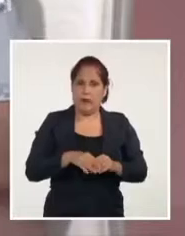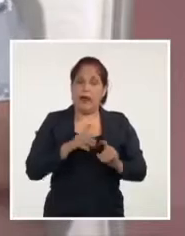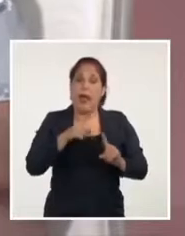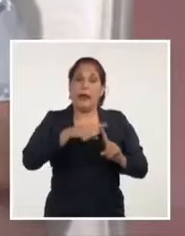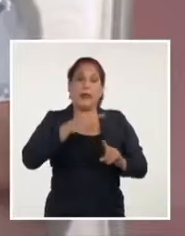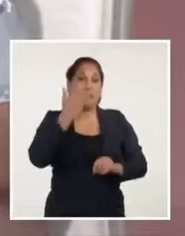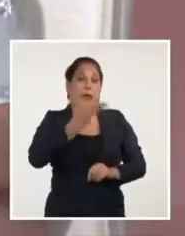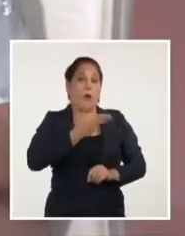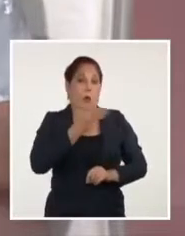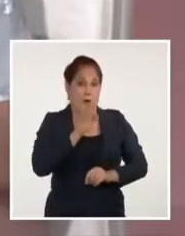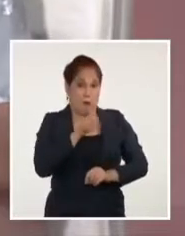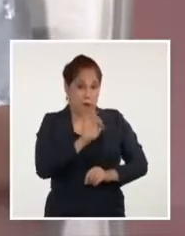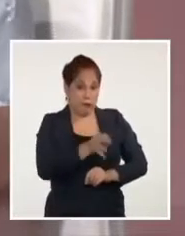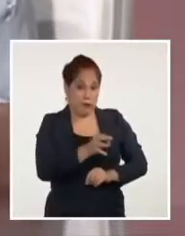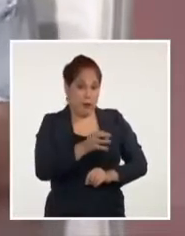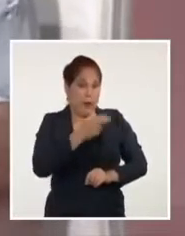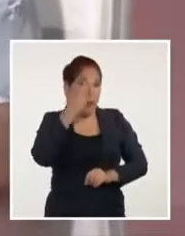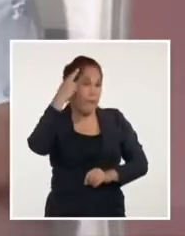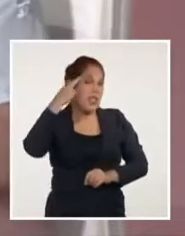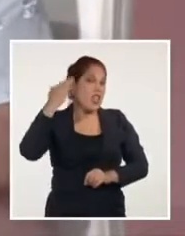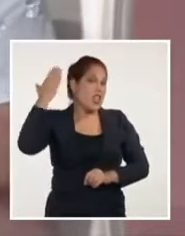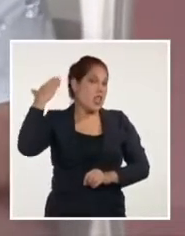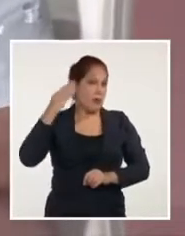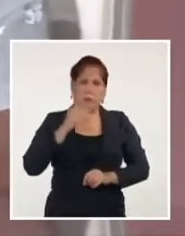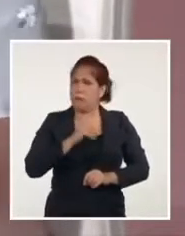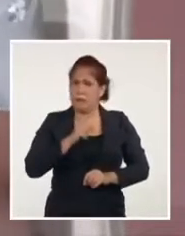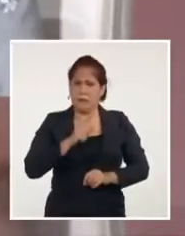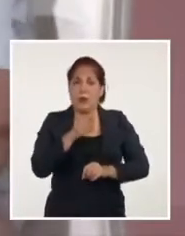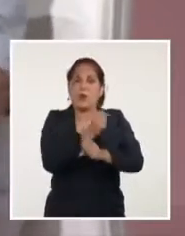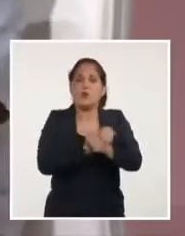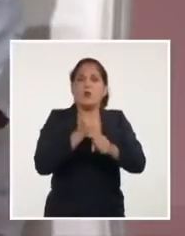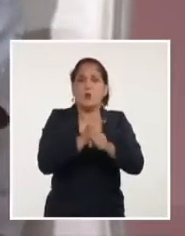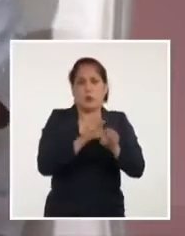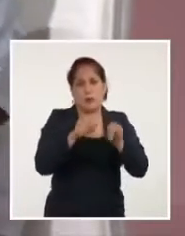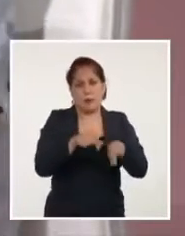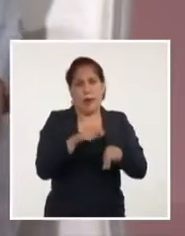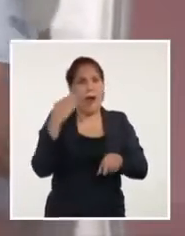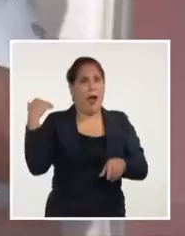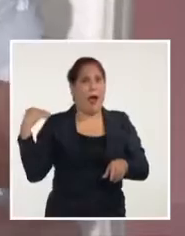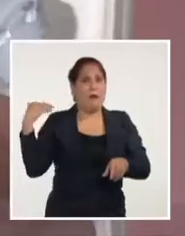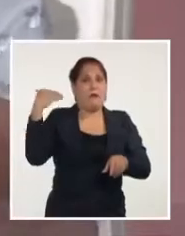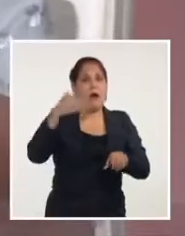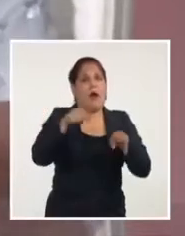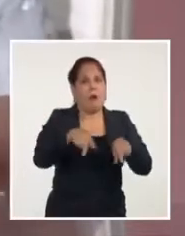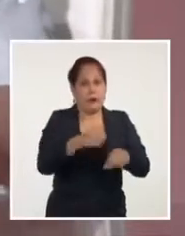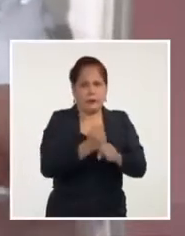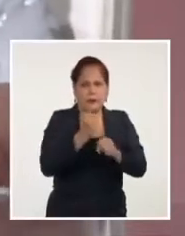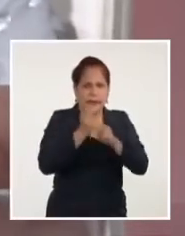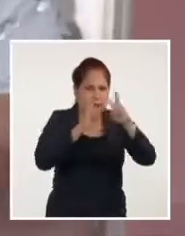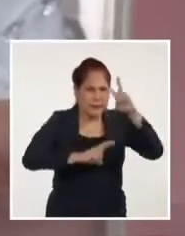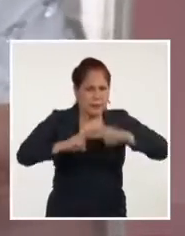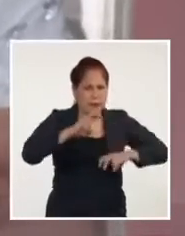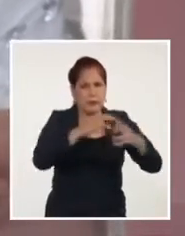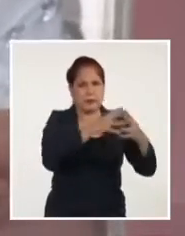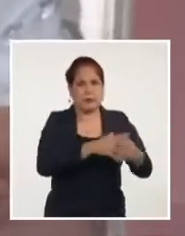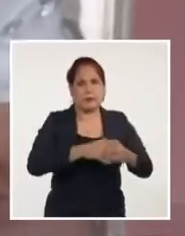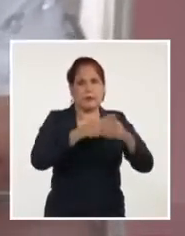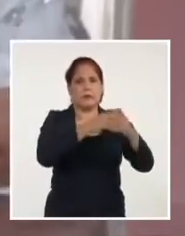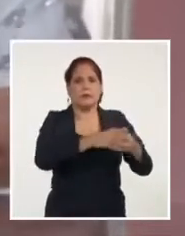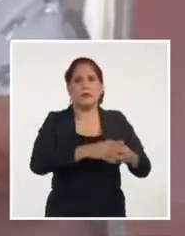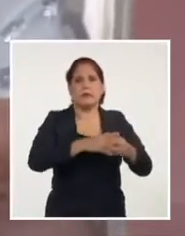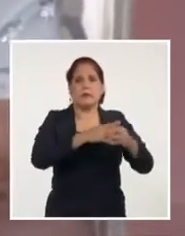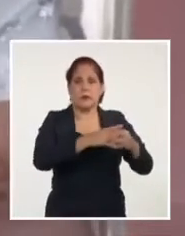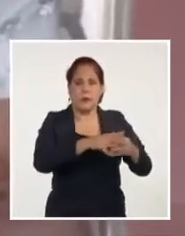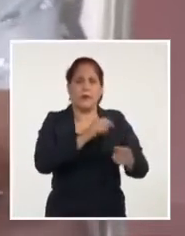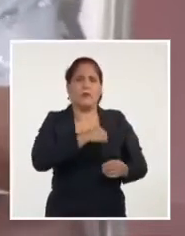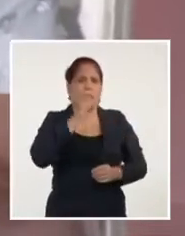efectos no ha pasado de moda. La teoría de los efectos lo que ha sido una teoría que además ellos han trabajado muy bien, la han estudiado muy bien y lo que han ido es, o sea,